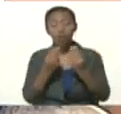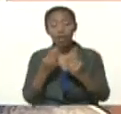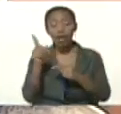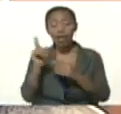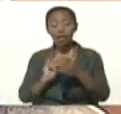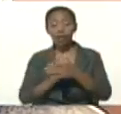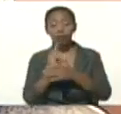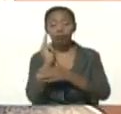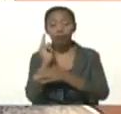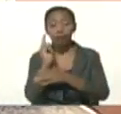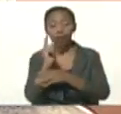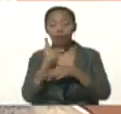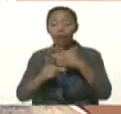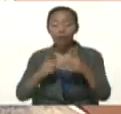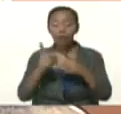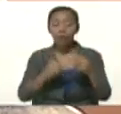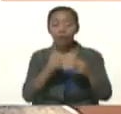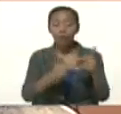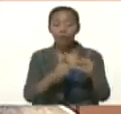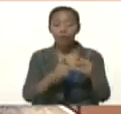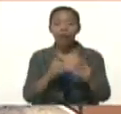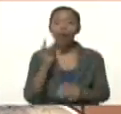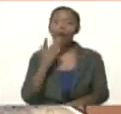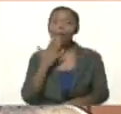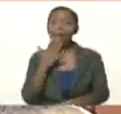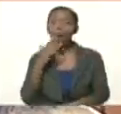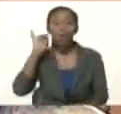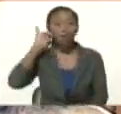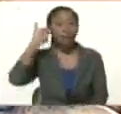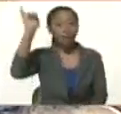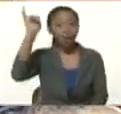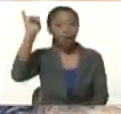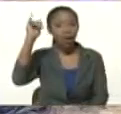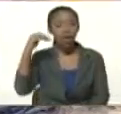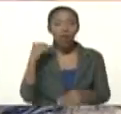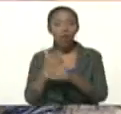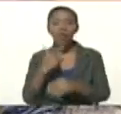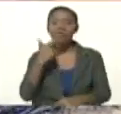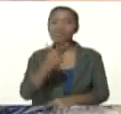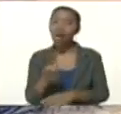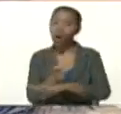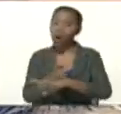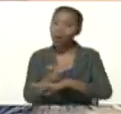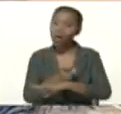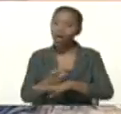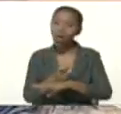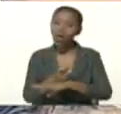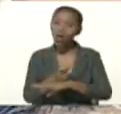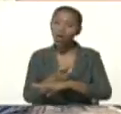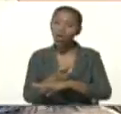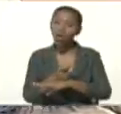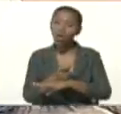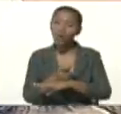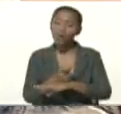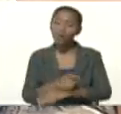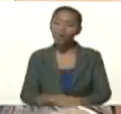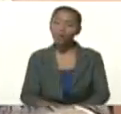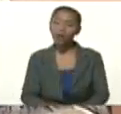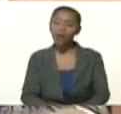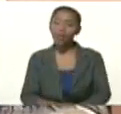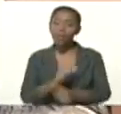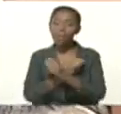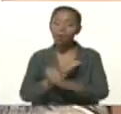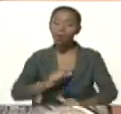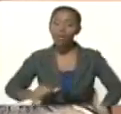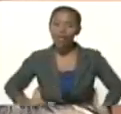en plena producción. Entonces, por ejemplo, Yaracuy, yo le decía de una vez al gobernador de